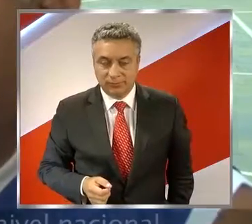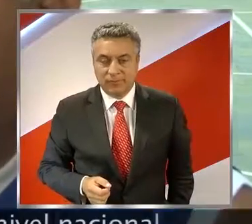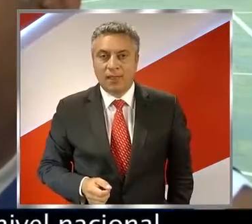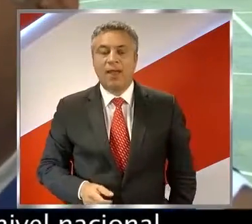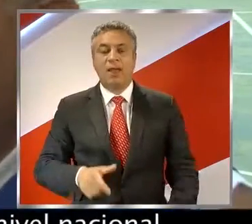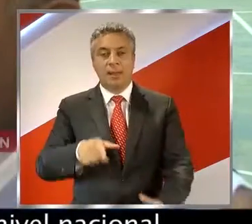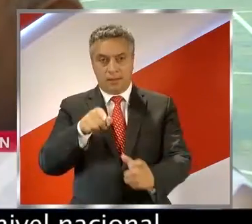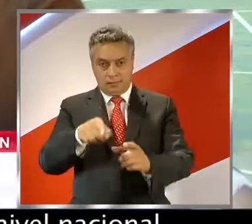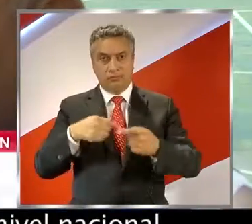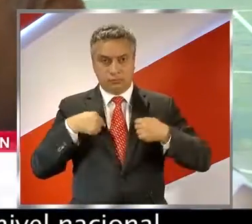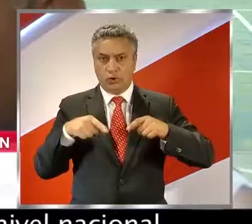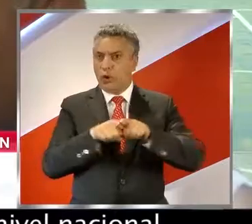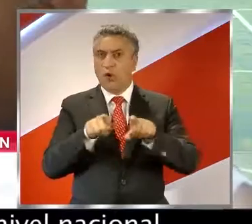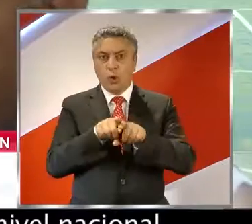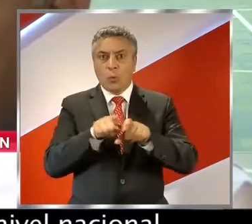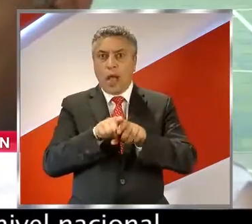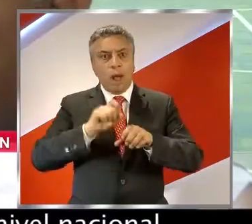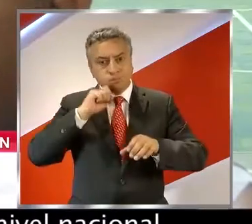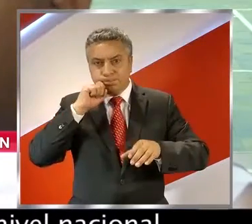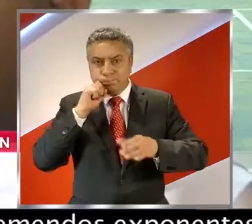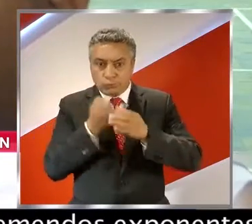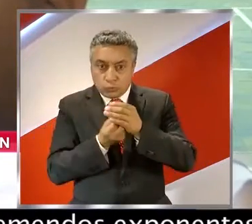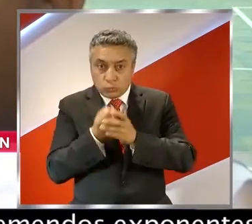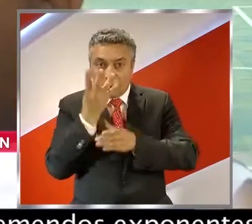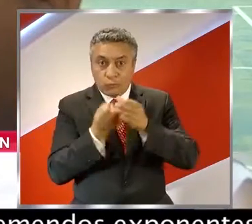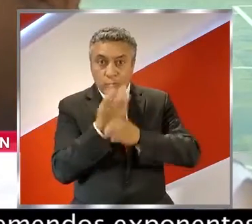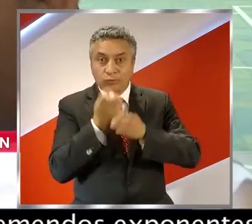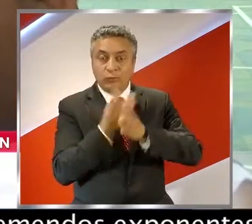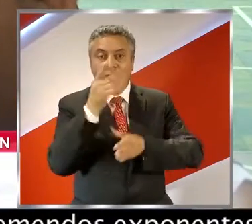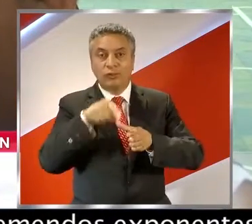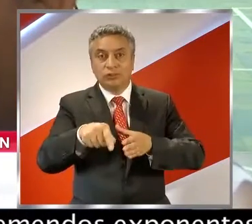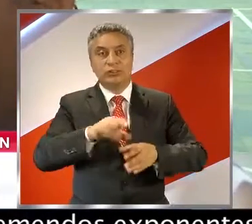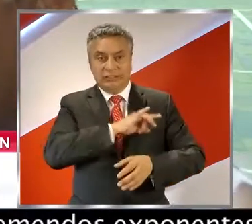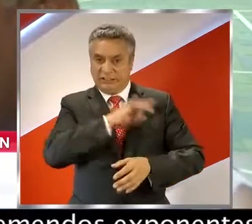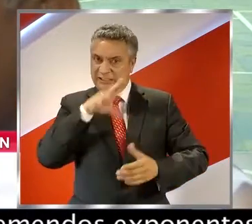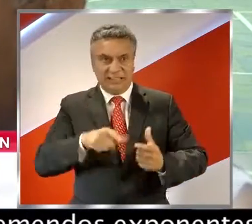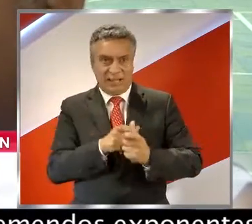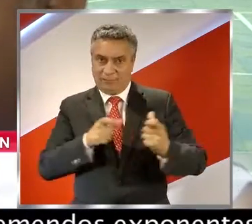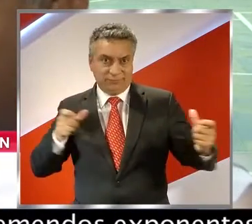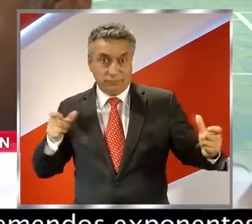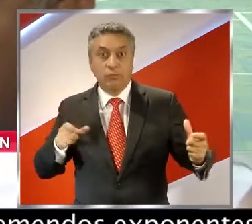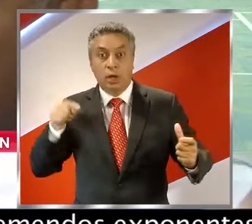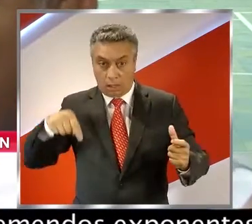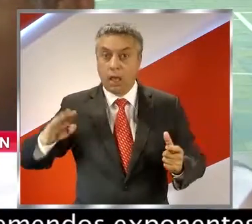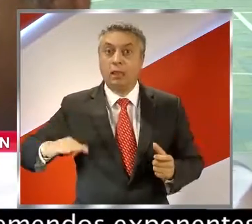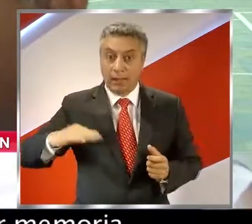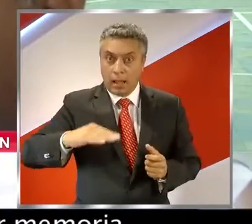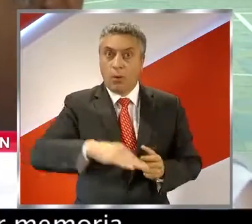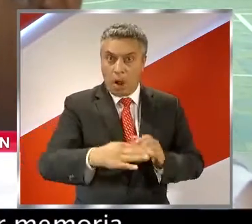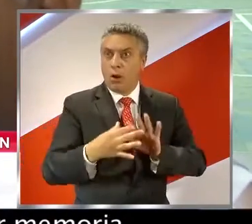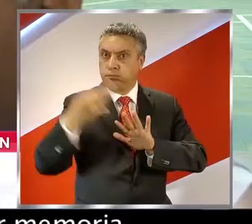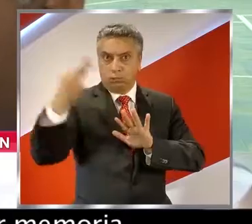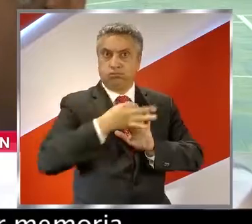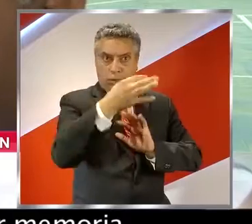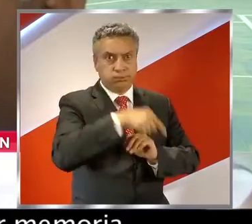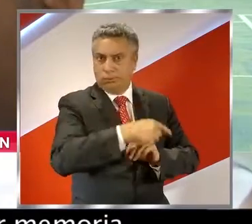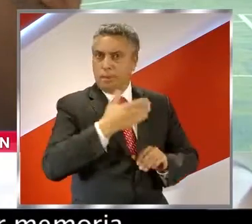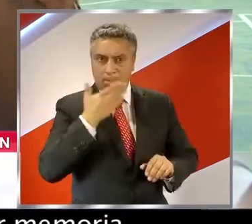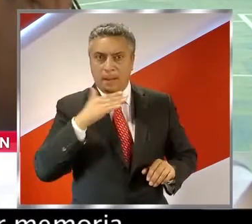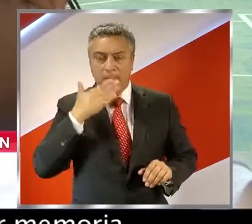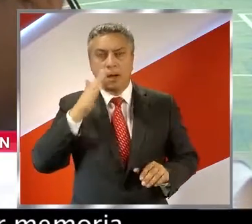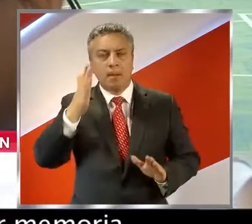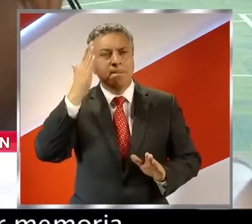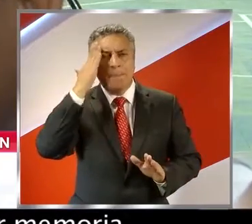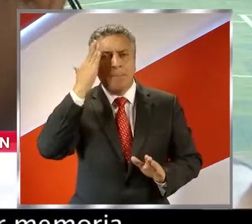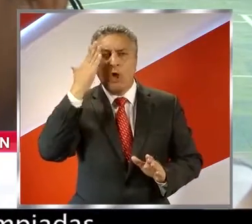Hemos sido una abrelata a nivel nacional, ya que Talcahuano que sí, ha tenido un tremendo exponente. De hecho, que si yo hacer